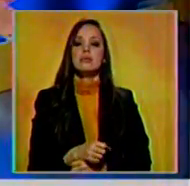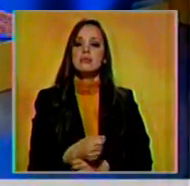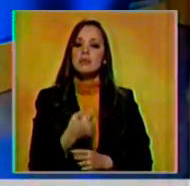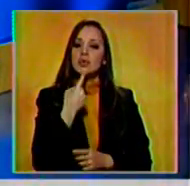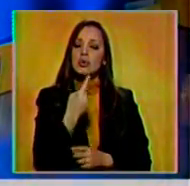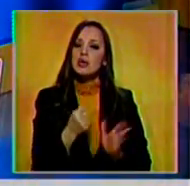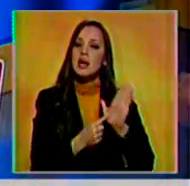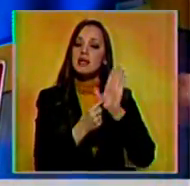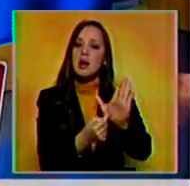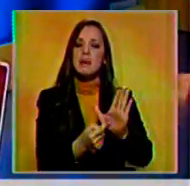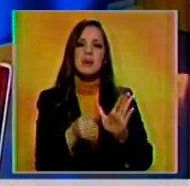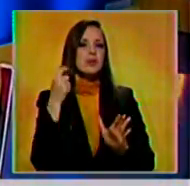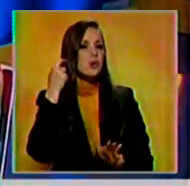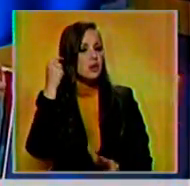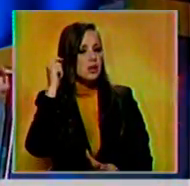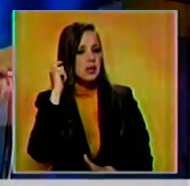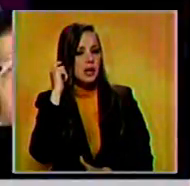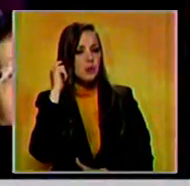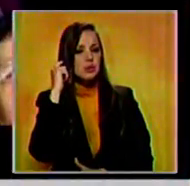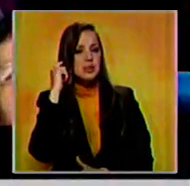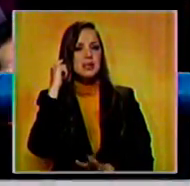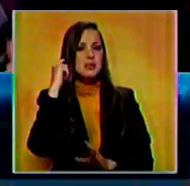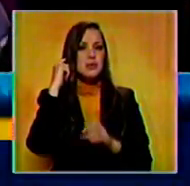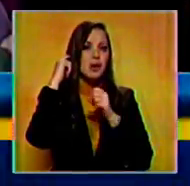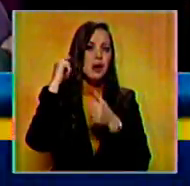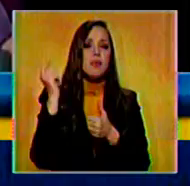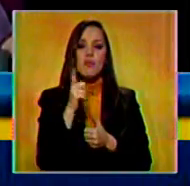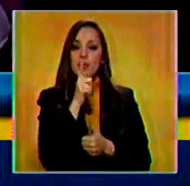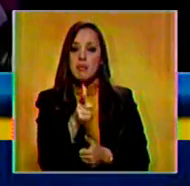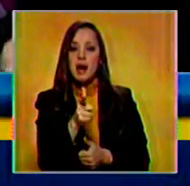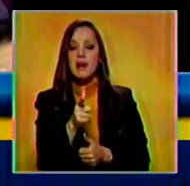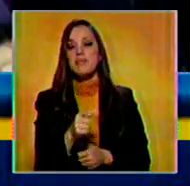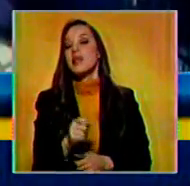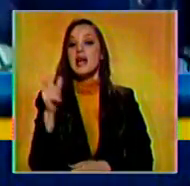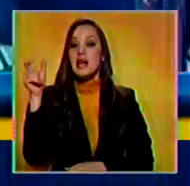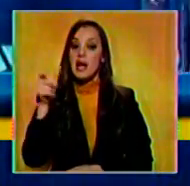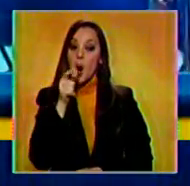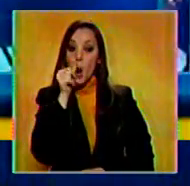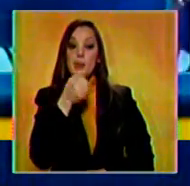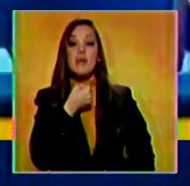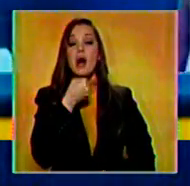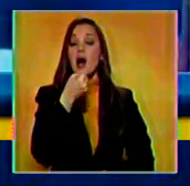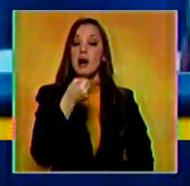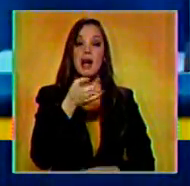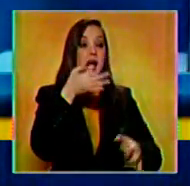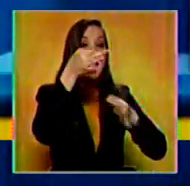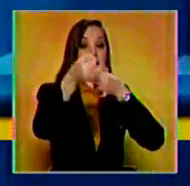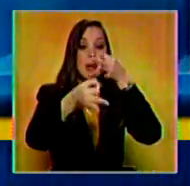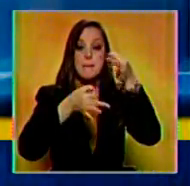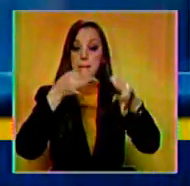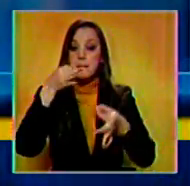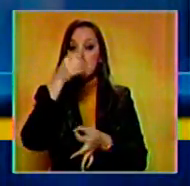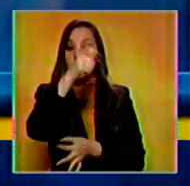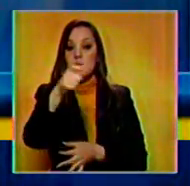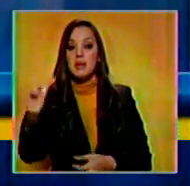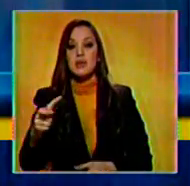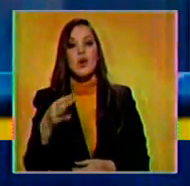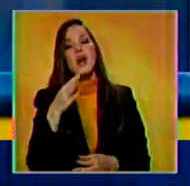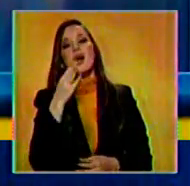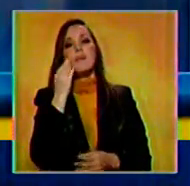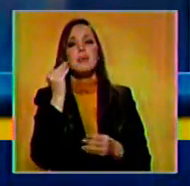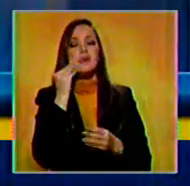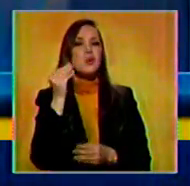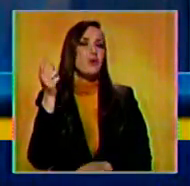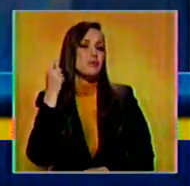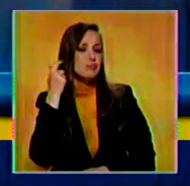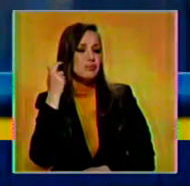la presentación en Viña del Mar. El cantante explicó a los representantes de la prensa que experimentó problemas